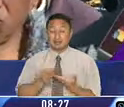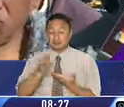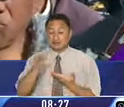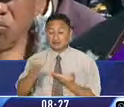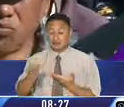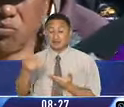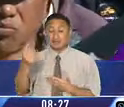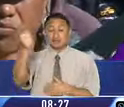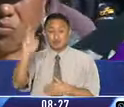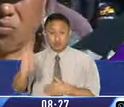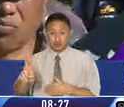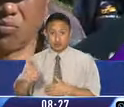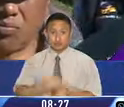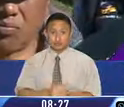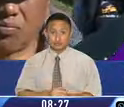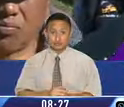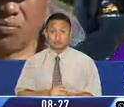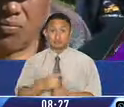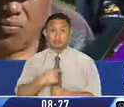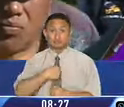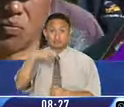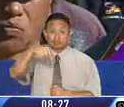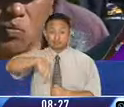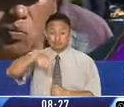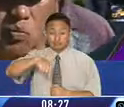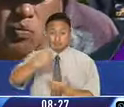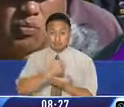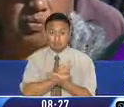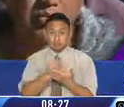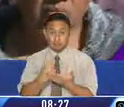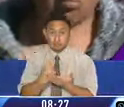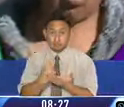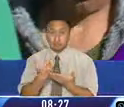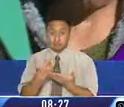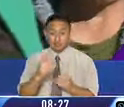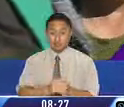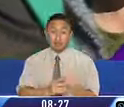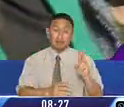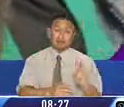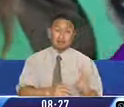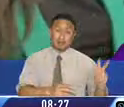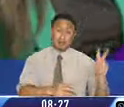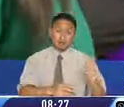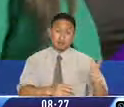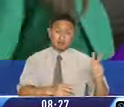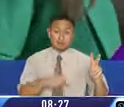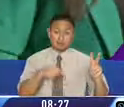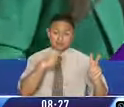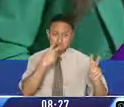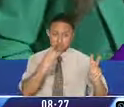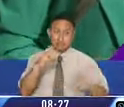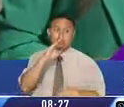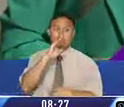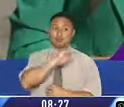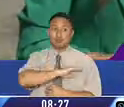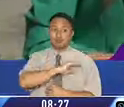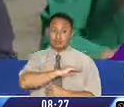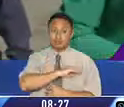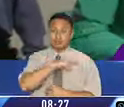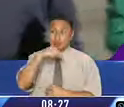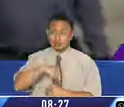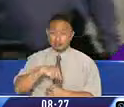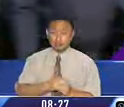Realmente hemos tomado esta semana desde el día viernes, justamente al ver que el municipio nos negó